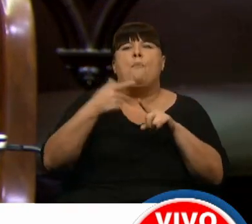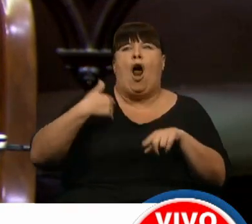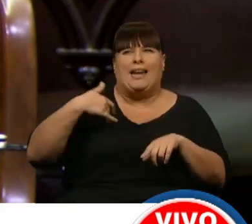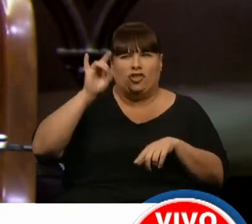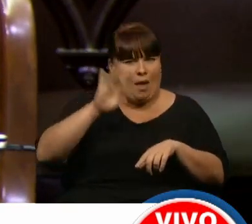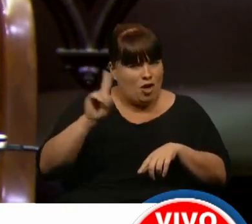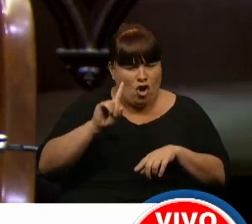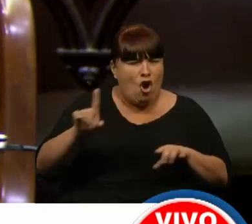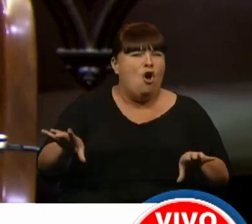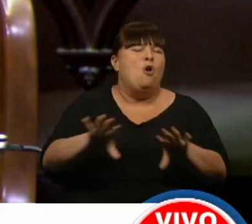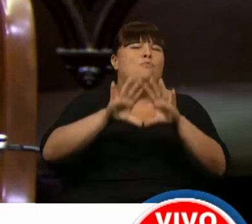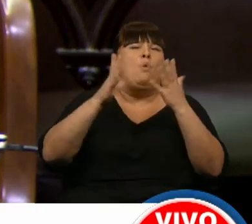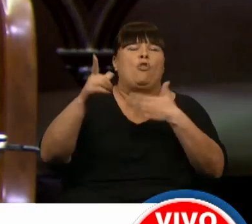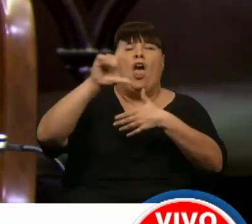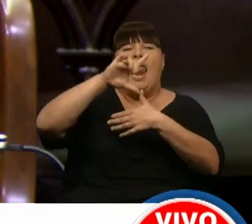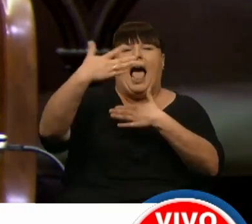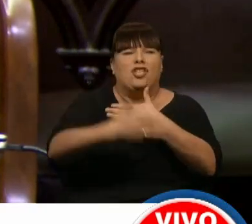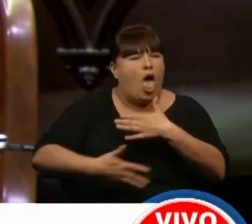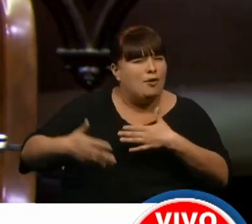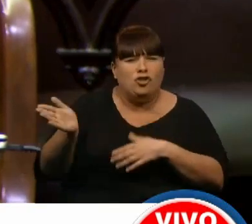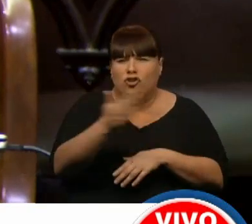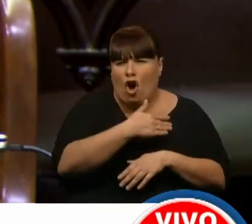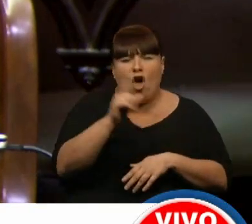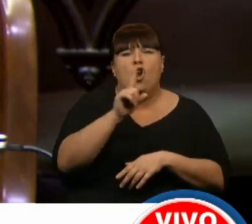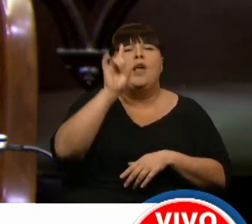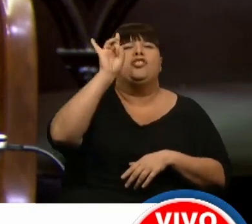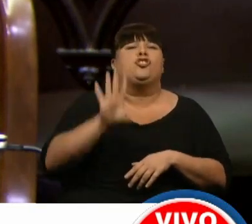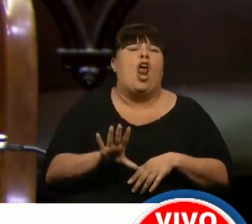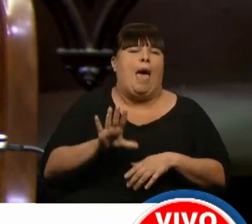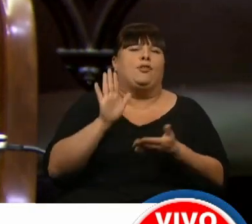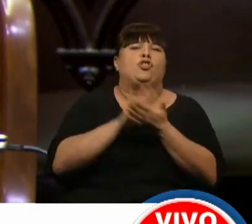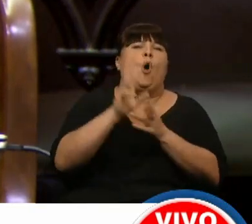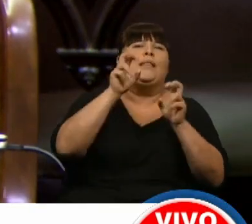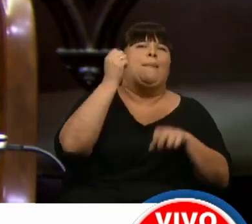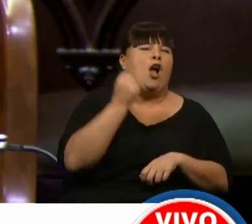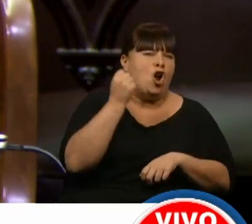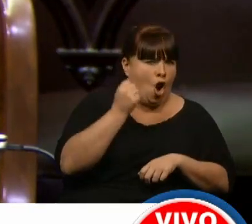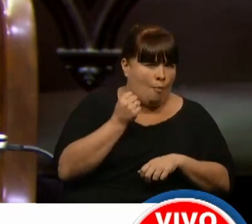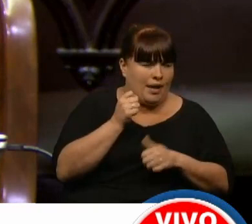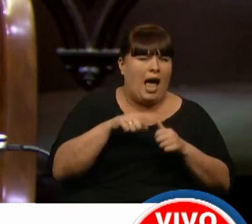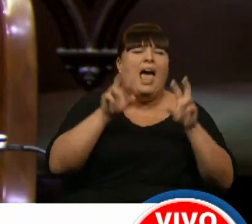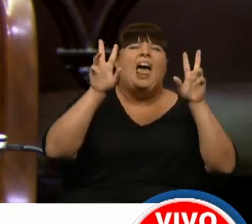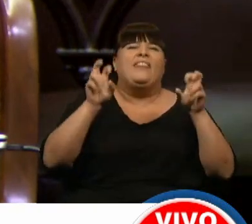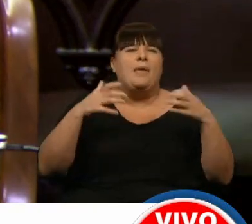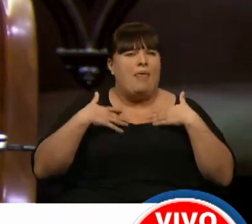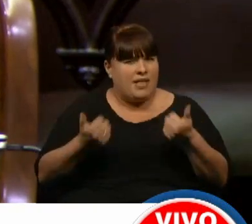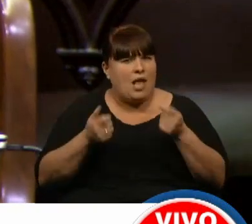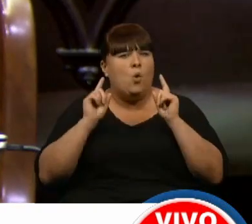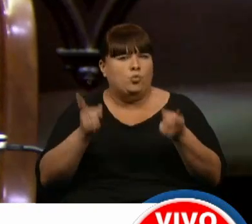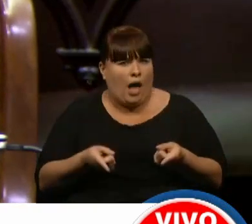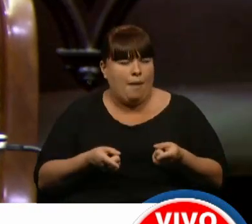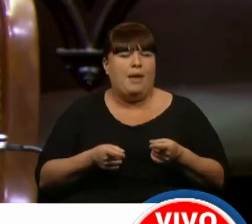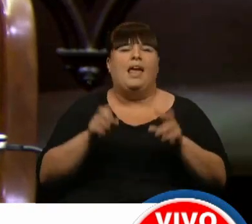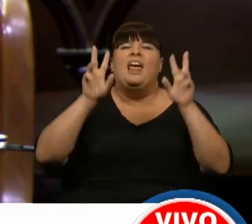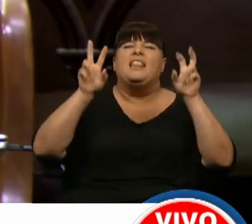nuestro país, para toda Latinoamérica, no solo en el aspecto económico, en el aspecto sanitario,